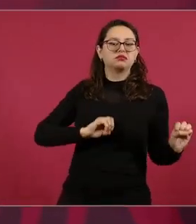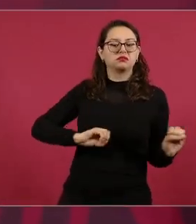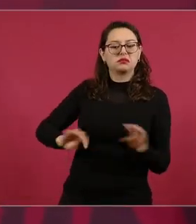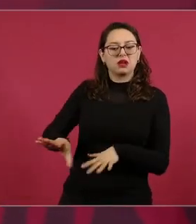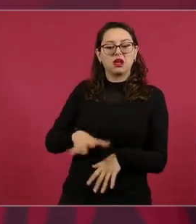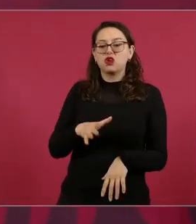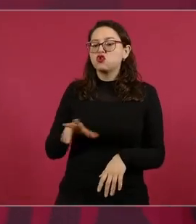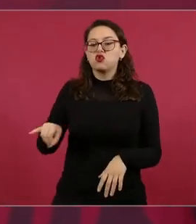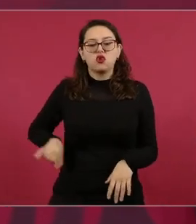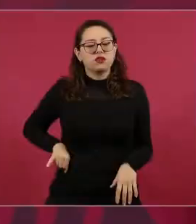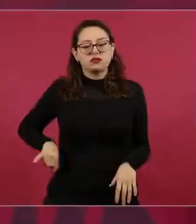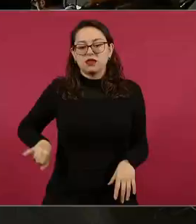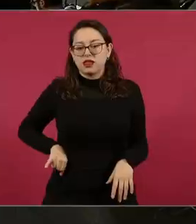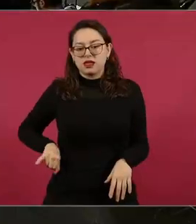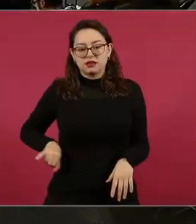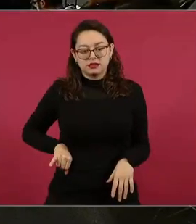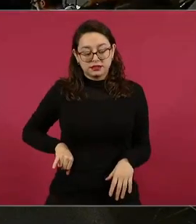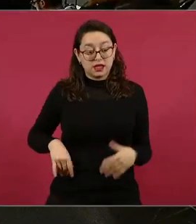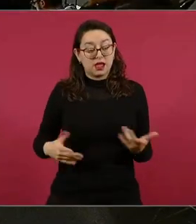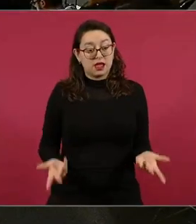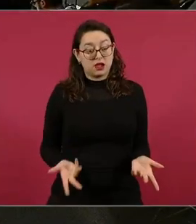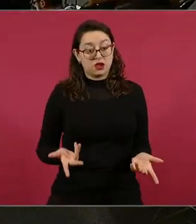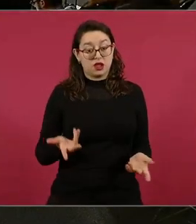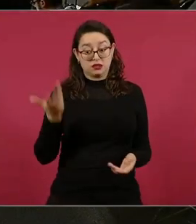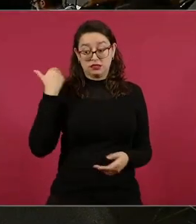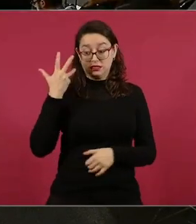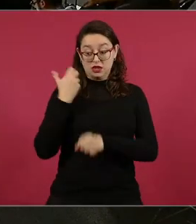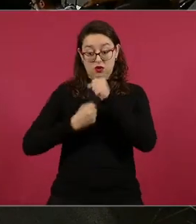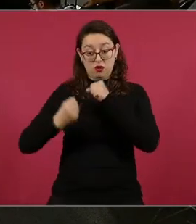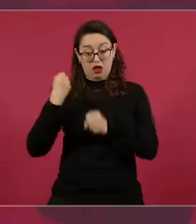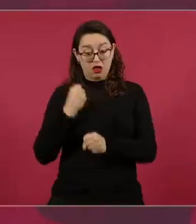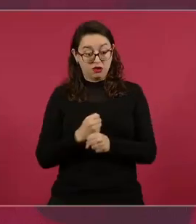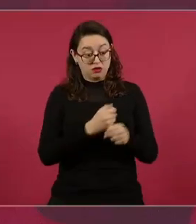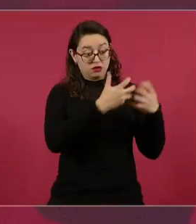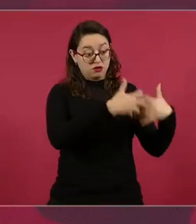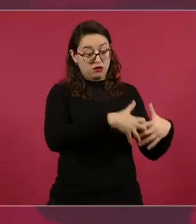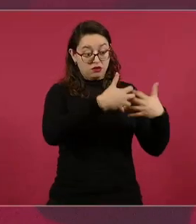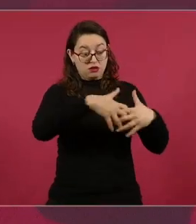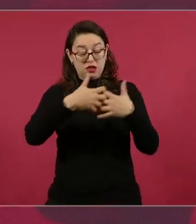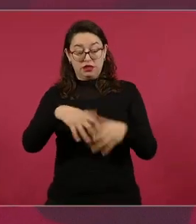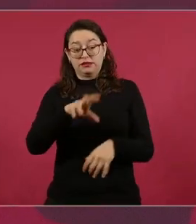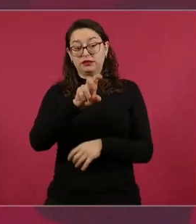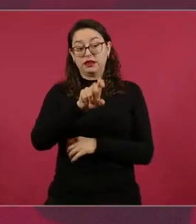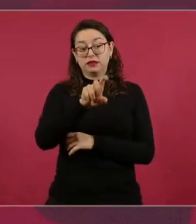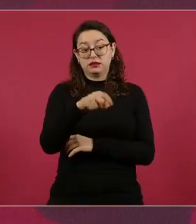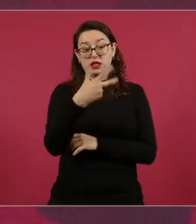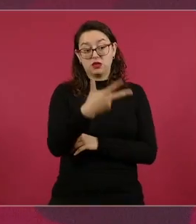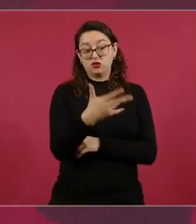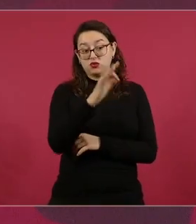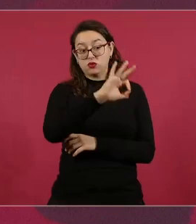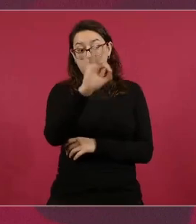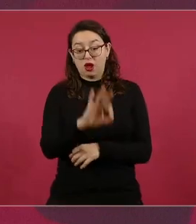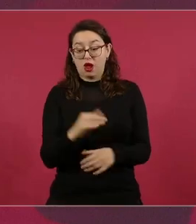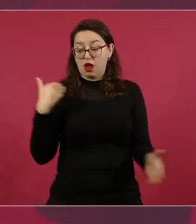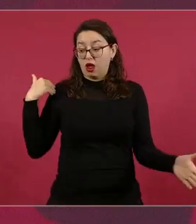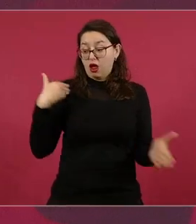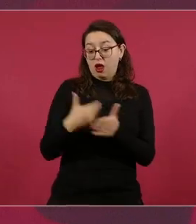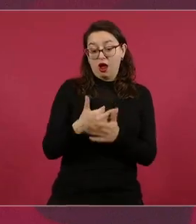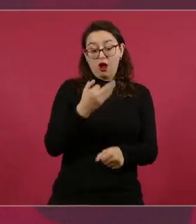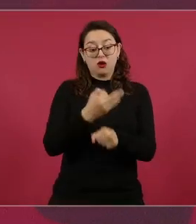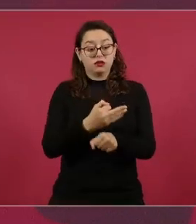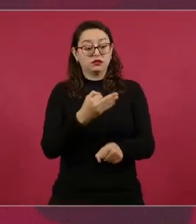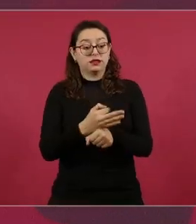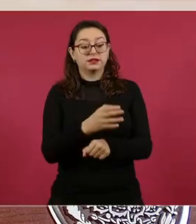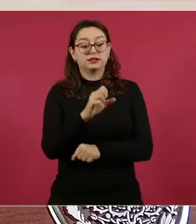ya las levantamos a 65%, por primera vez hemos llegado